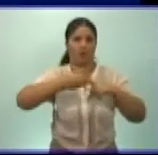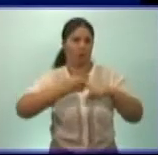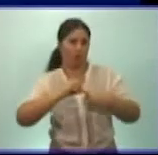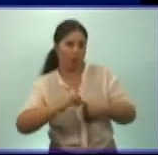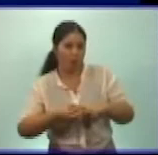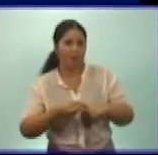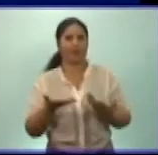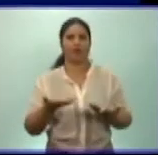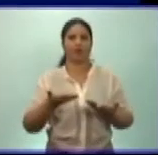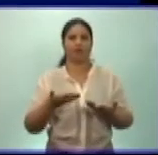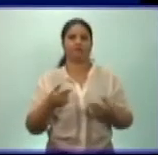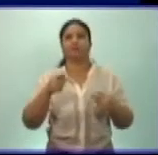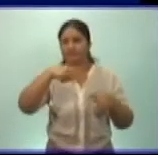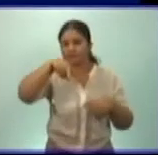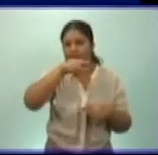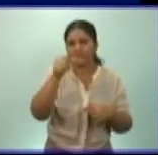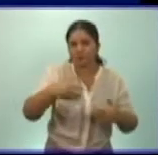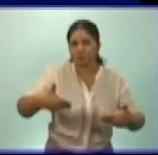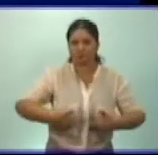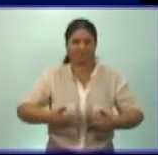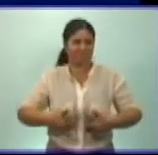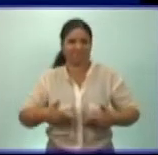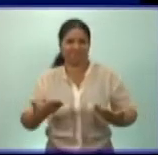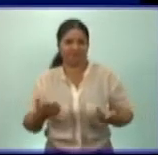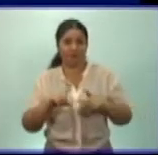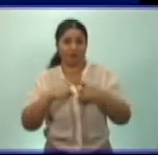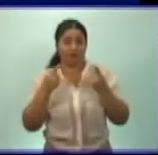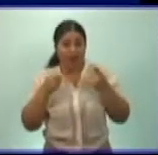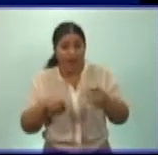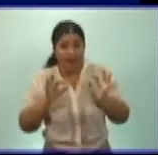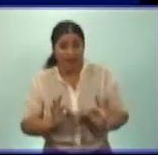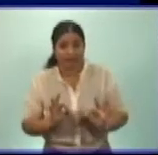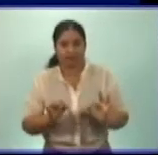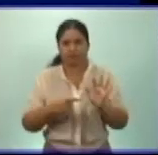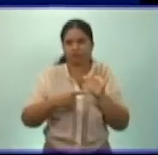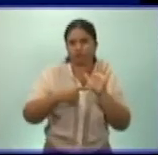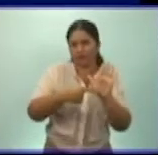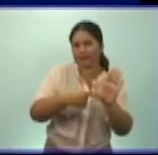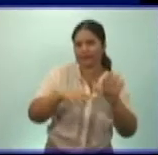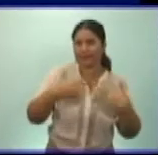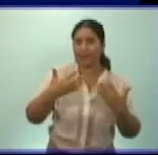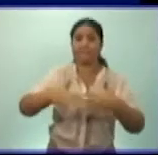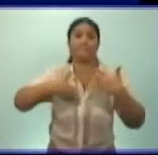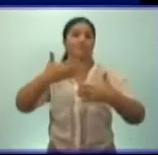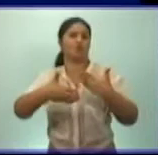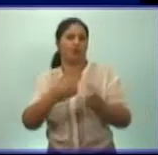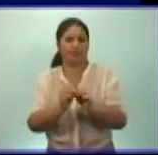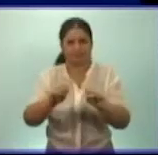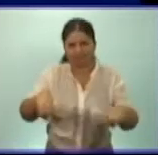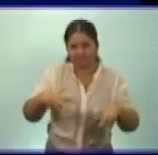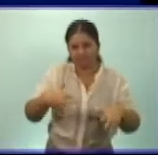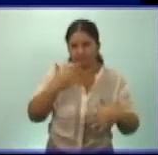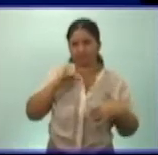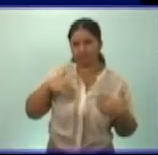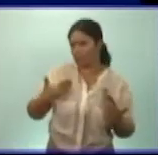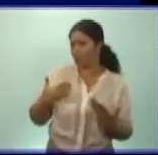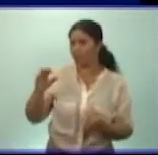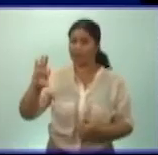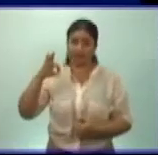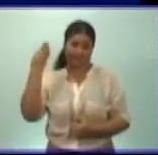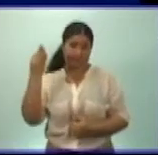importante el concepto de farsa, que farsa hace referencia a una obra de